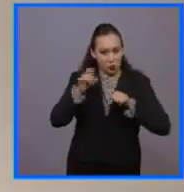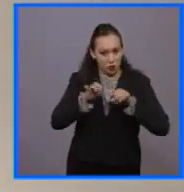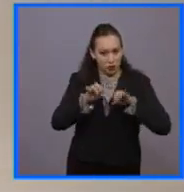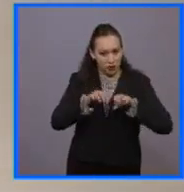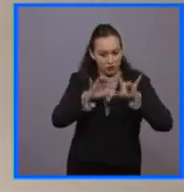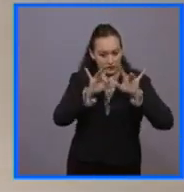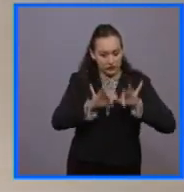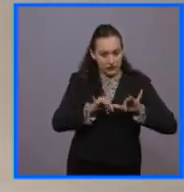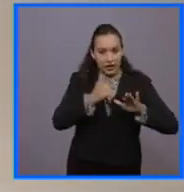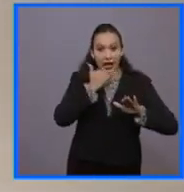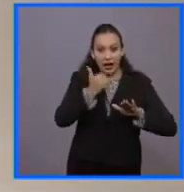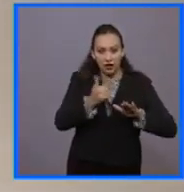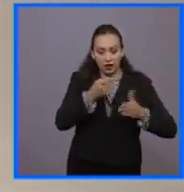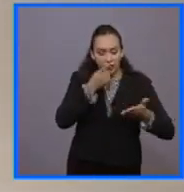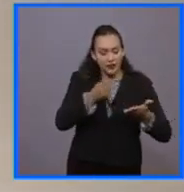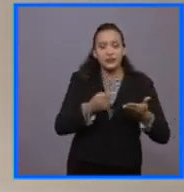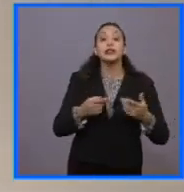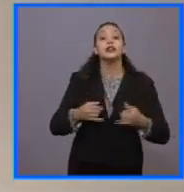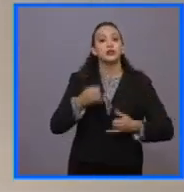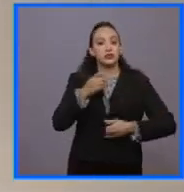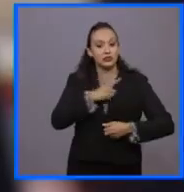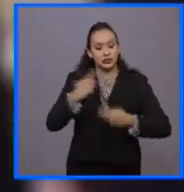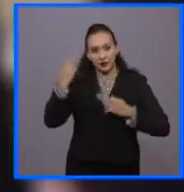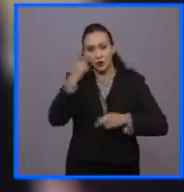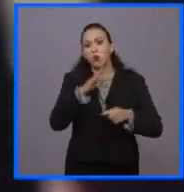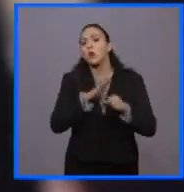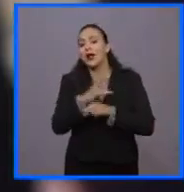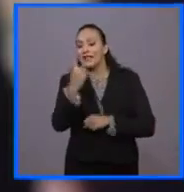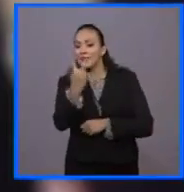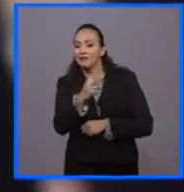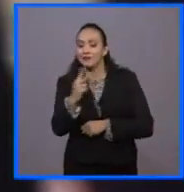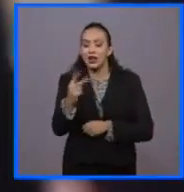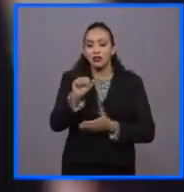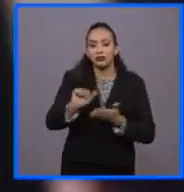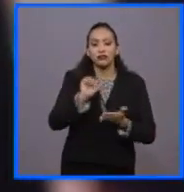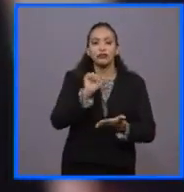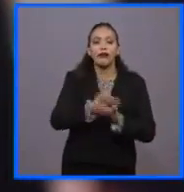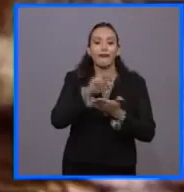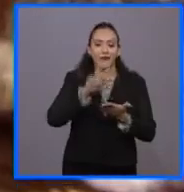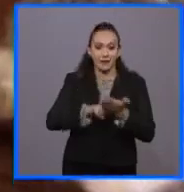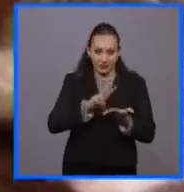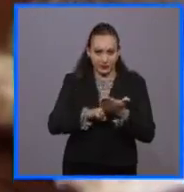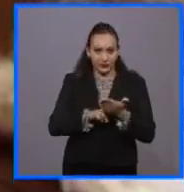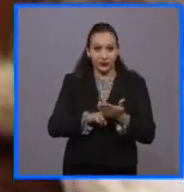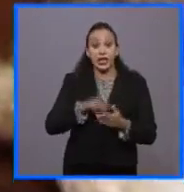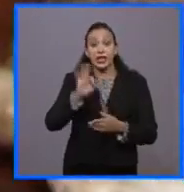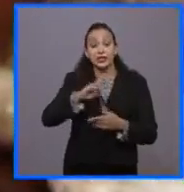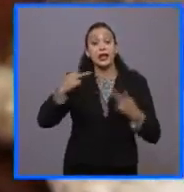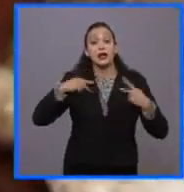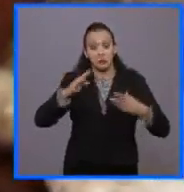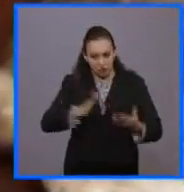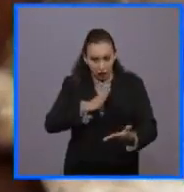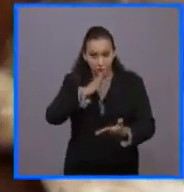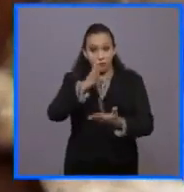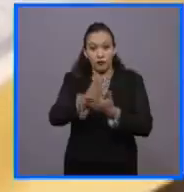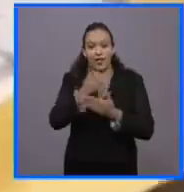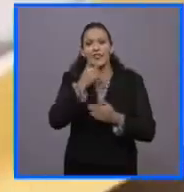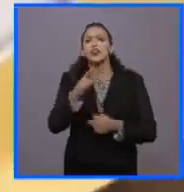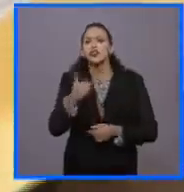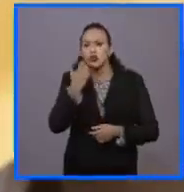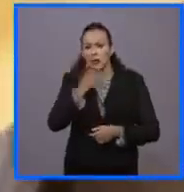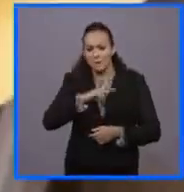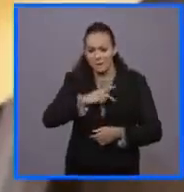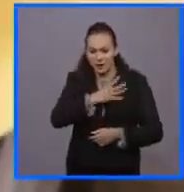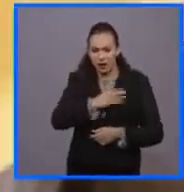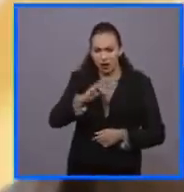verificar si la primera seguía vigente, que la intención de la persona que acudió al registro haya sido reconocer como su hija o hijo